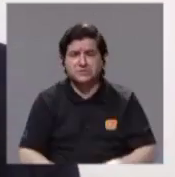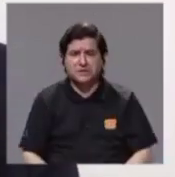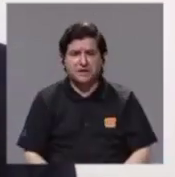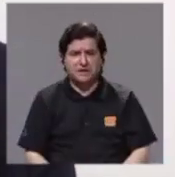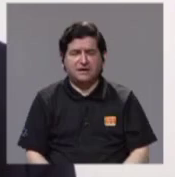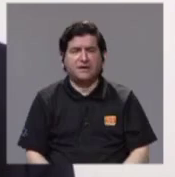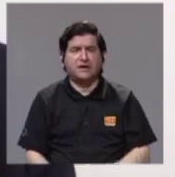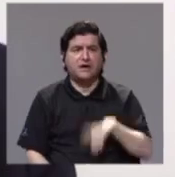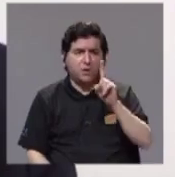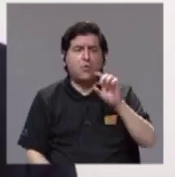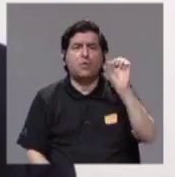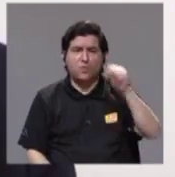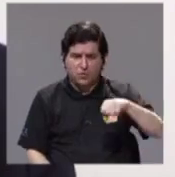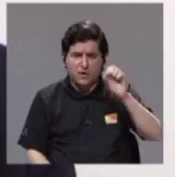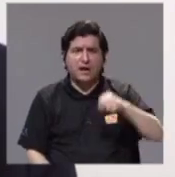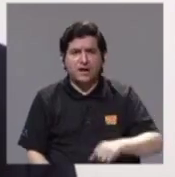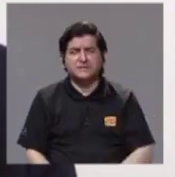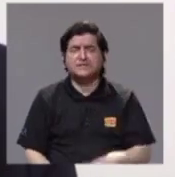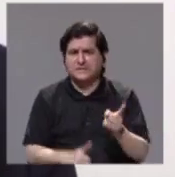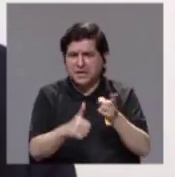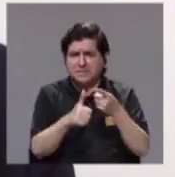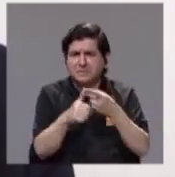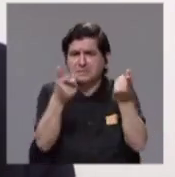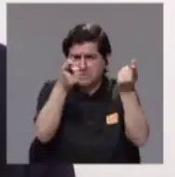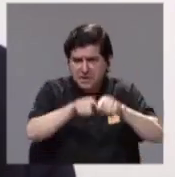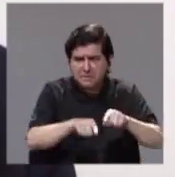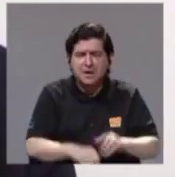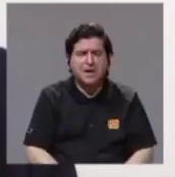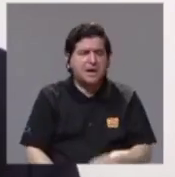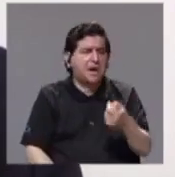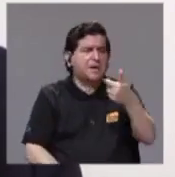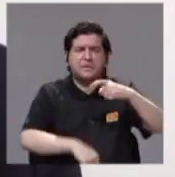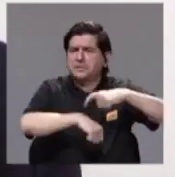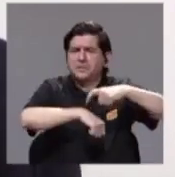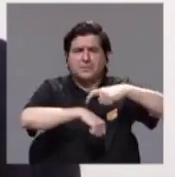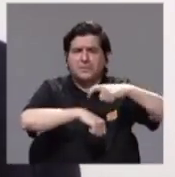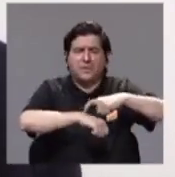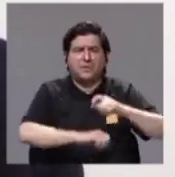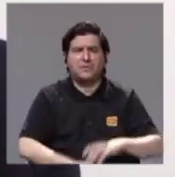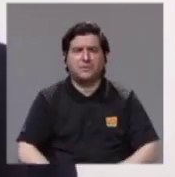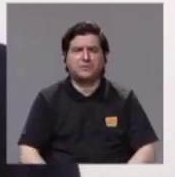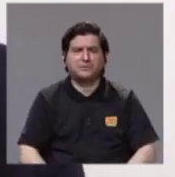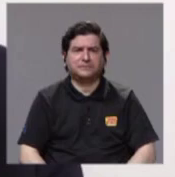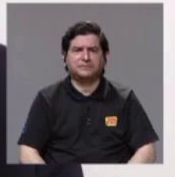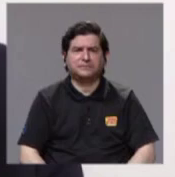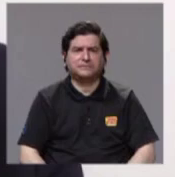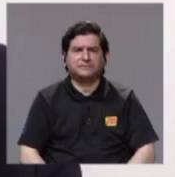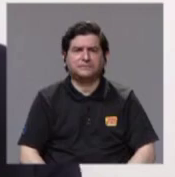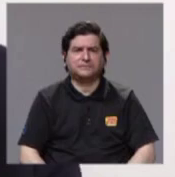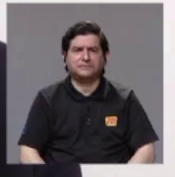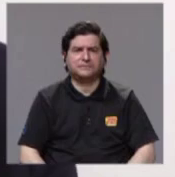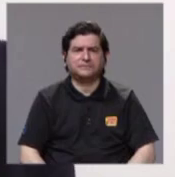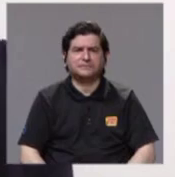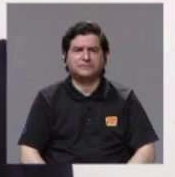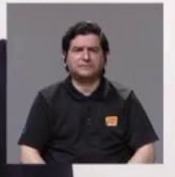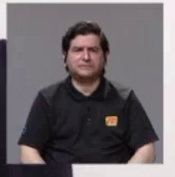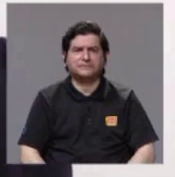hay una batalla en Centla, que es la primera, que dura poco, y en